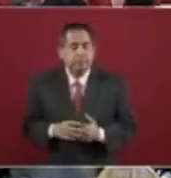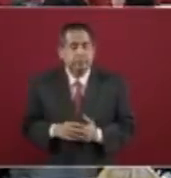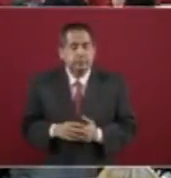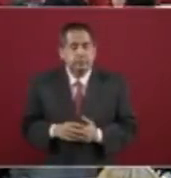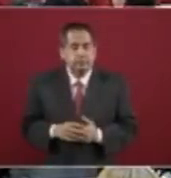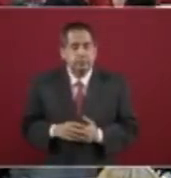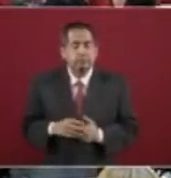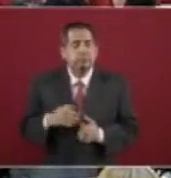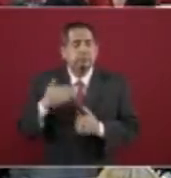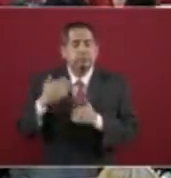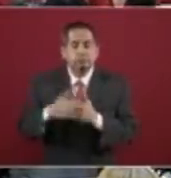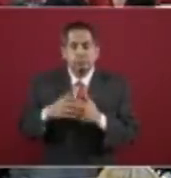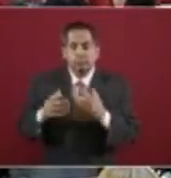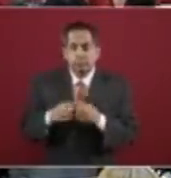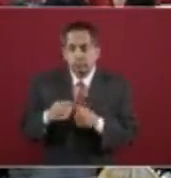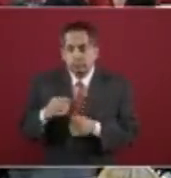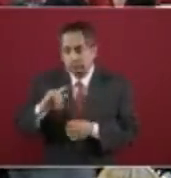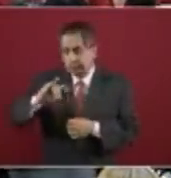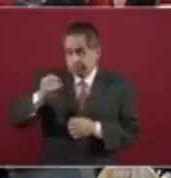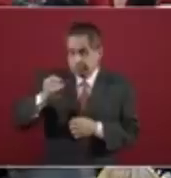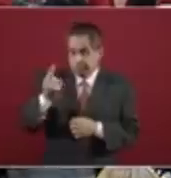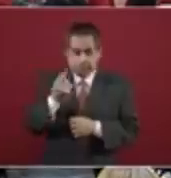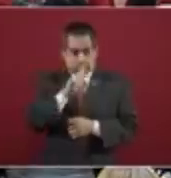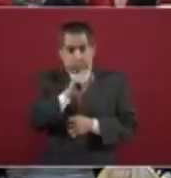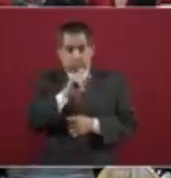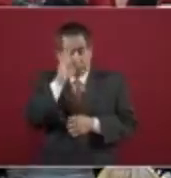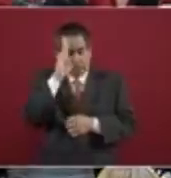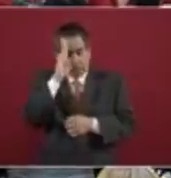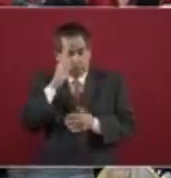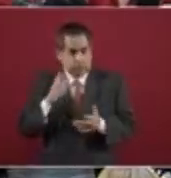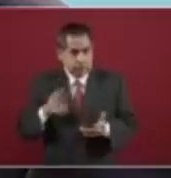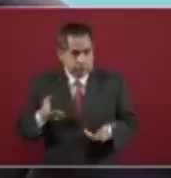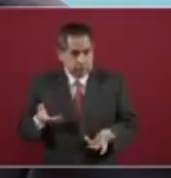cuando llegamos a tener solo en Tijuana 20,